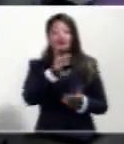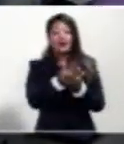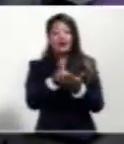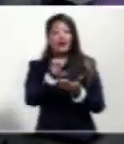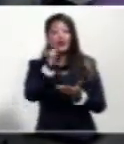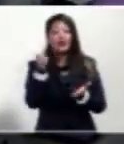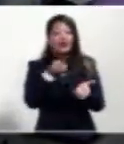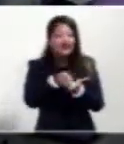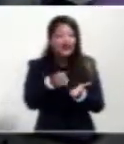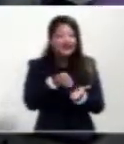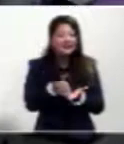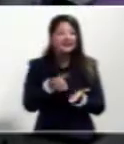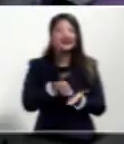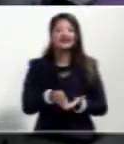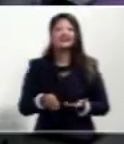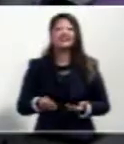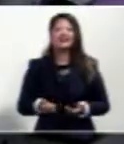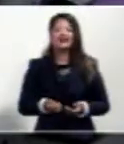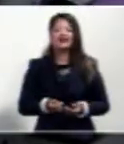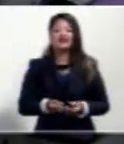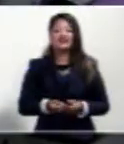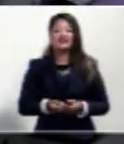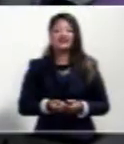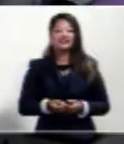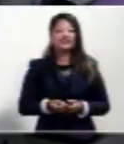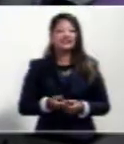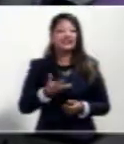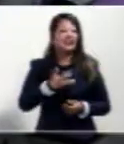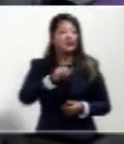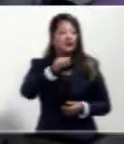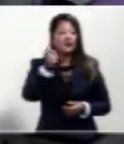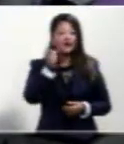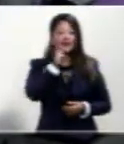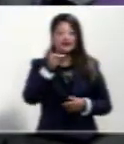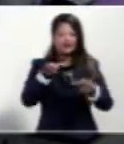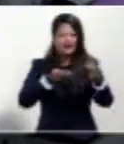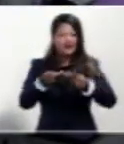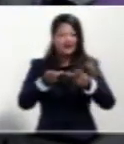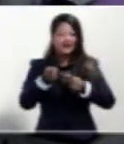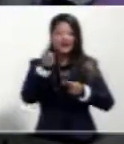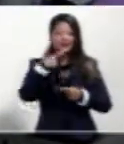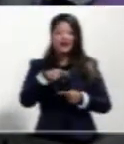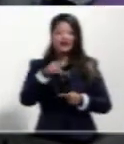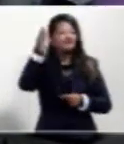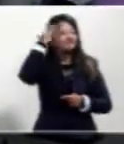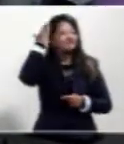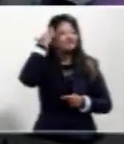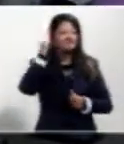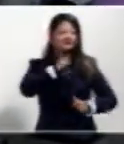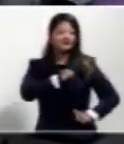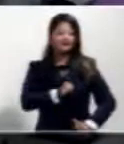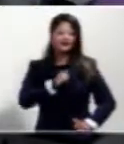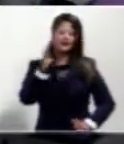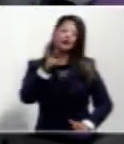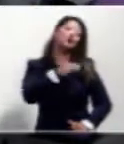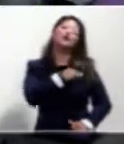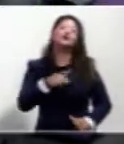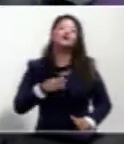las carnitas, algún otro... lo que se prepara más que nada ahí en la cabecera municipal. Todos